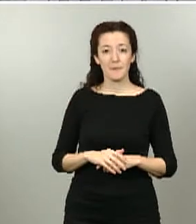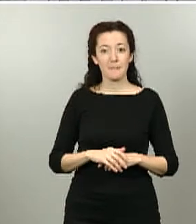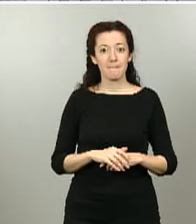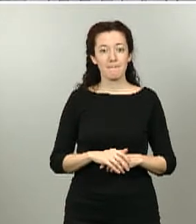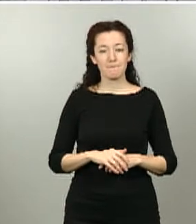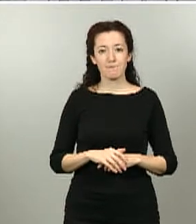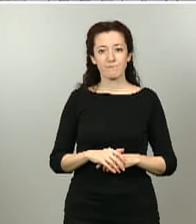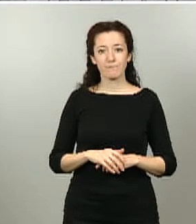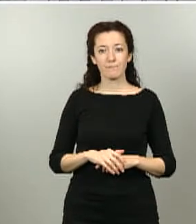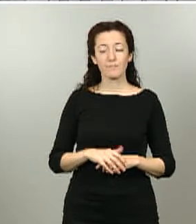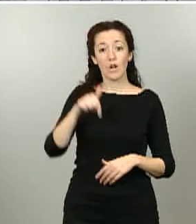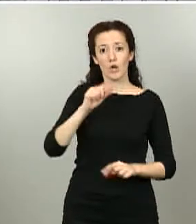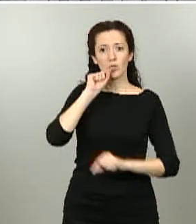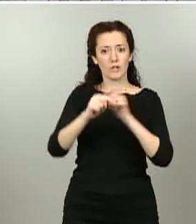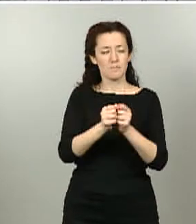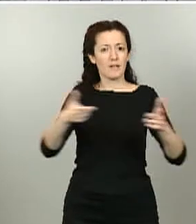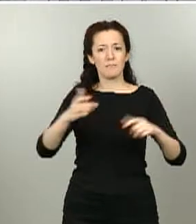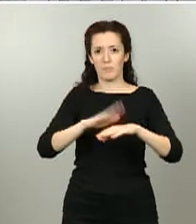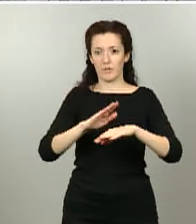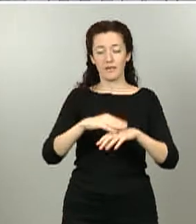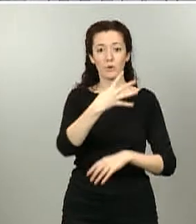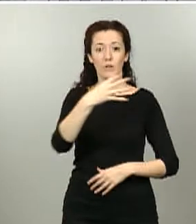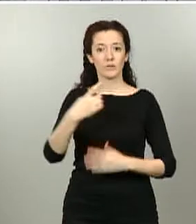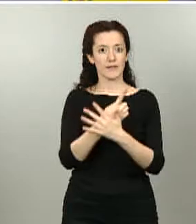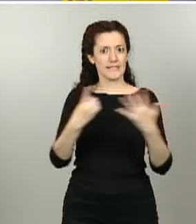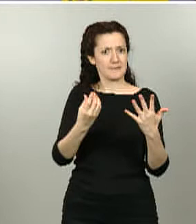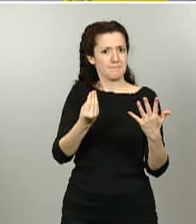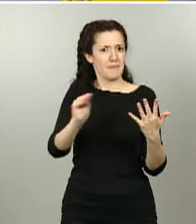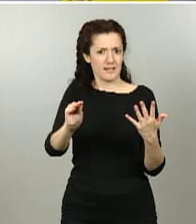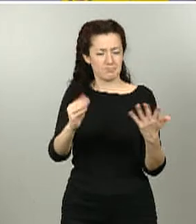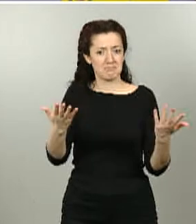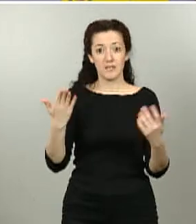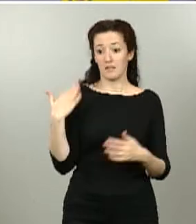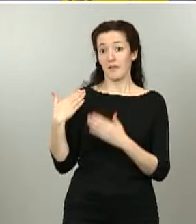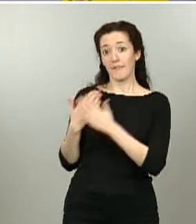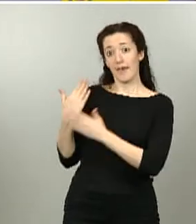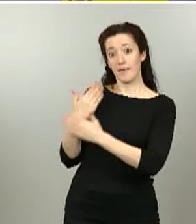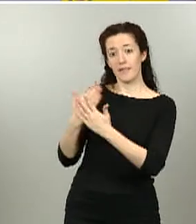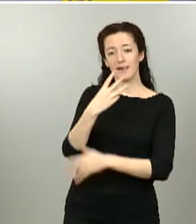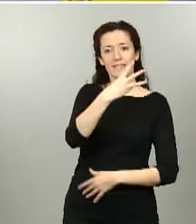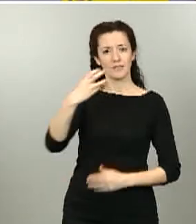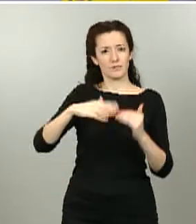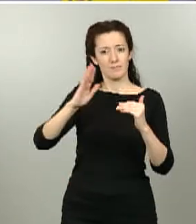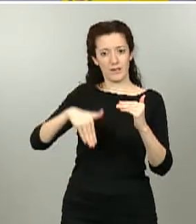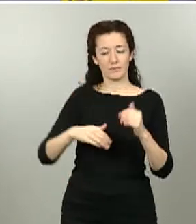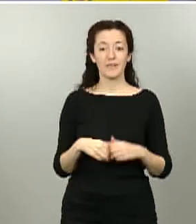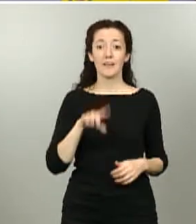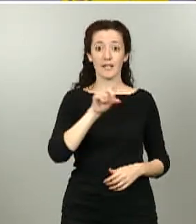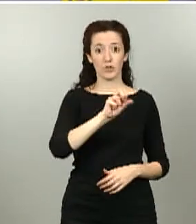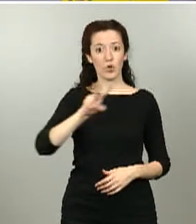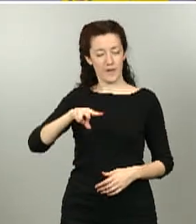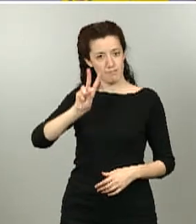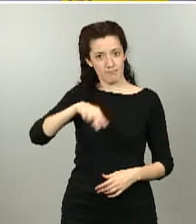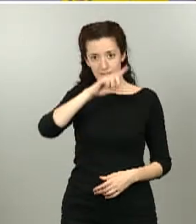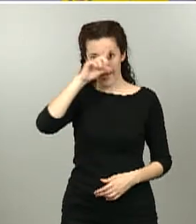contagios de hoy? 416 infectados más, cuando durante varios días ha estado por debajo de 300. 112 son de Madrid. Lo atribuye a las medidas